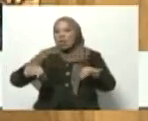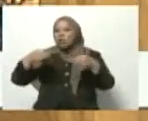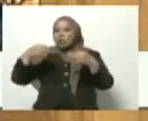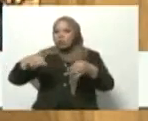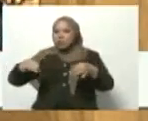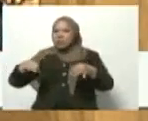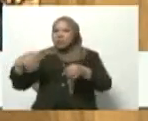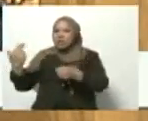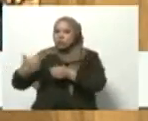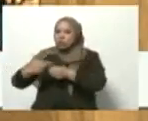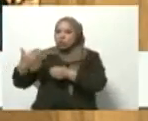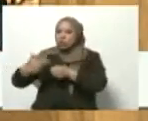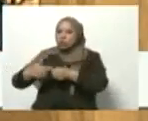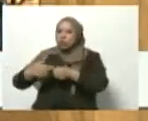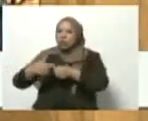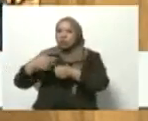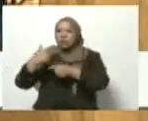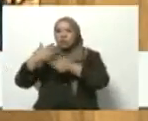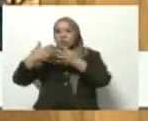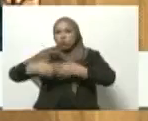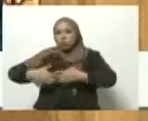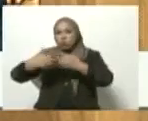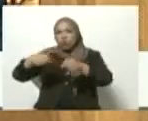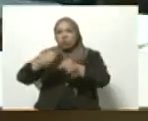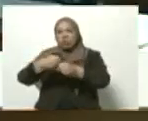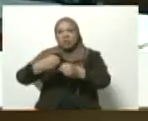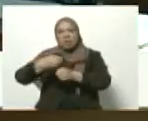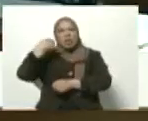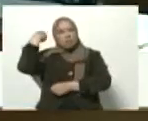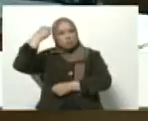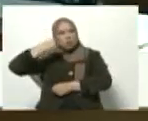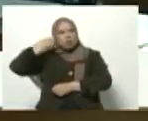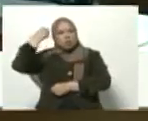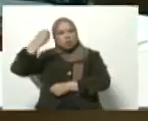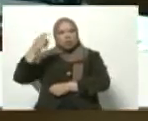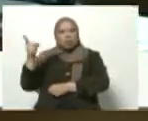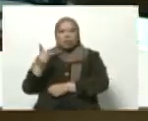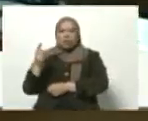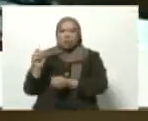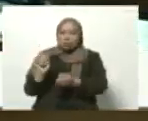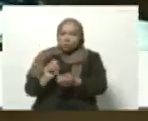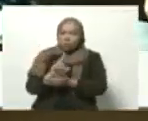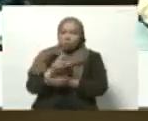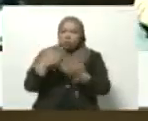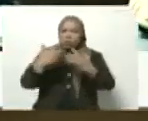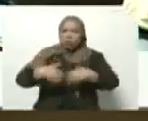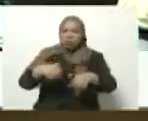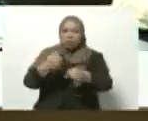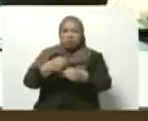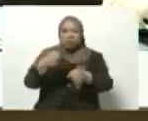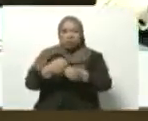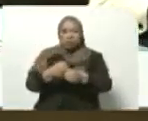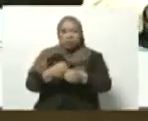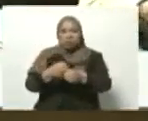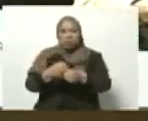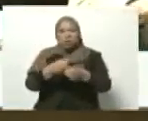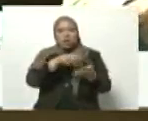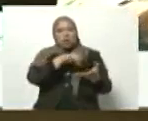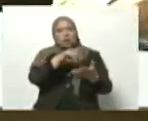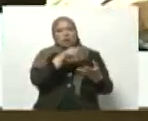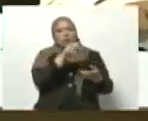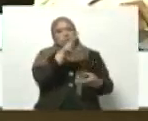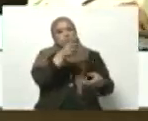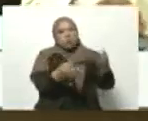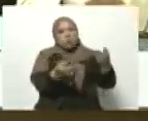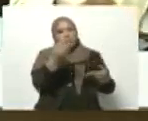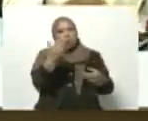un ejemplo es que la compañía Exxon, que es una de las compañías petroleras más importantes del mundo, la sacaron del índice de la bolsa de valores de Dow Jones porque las